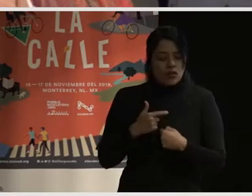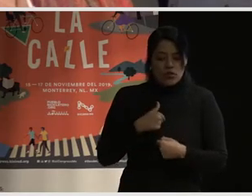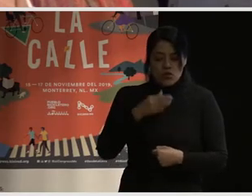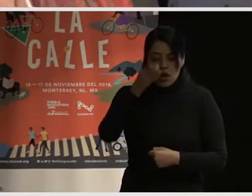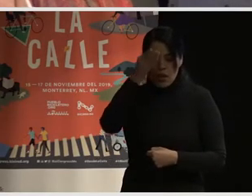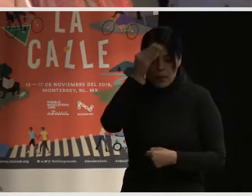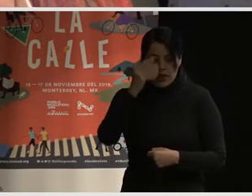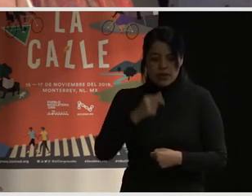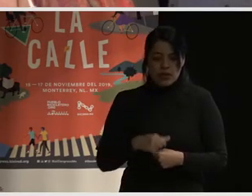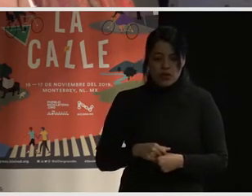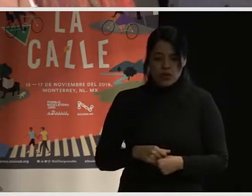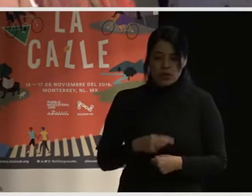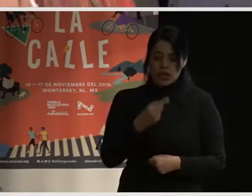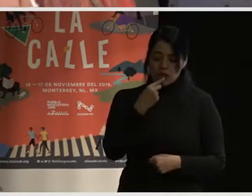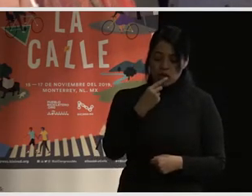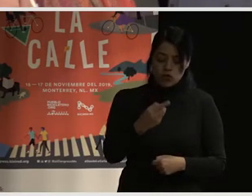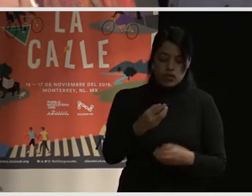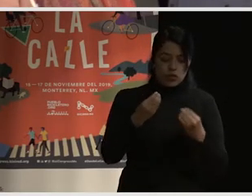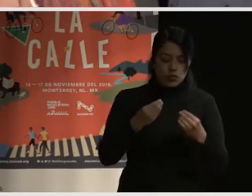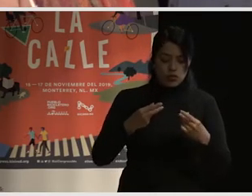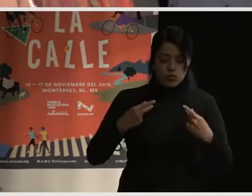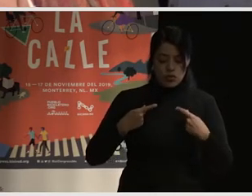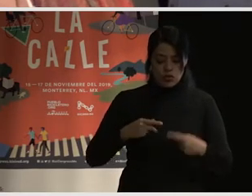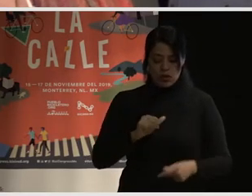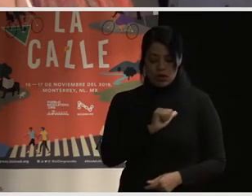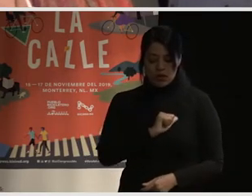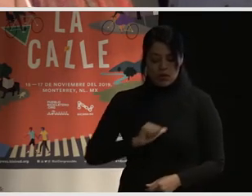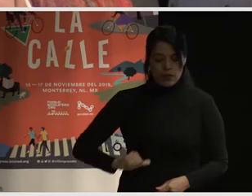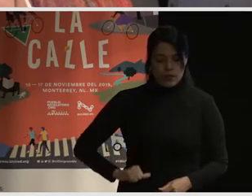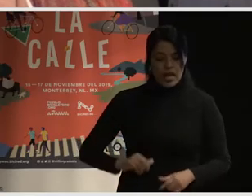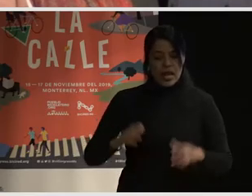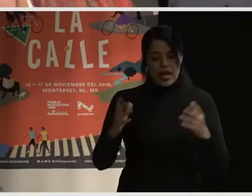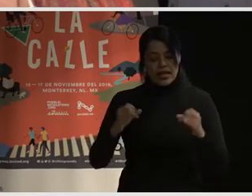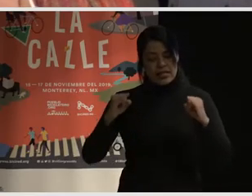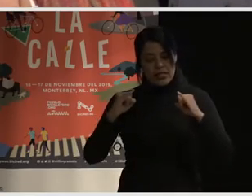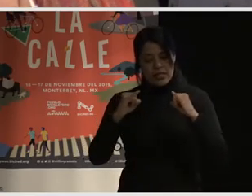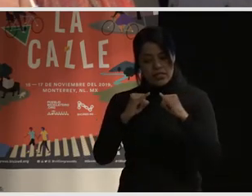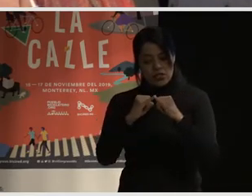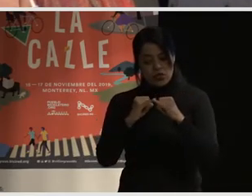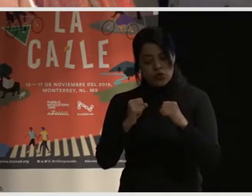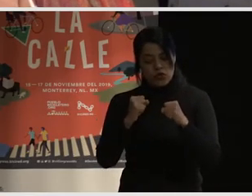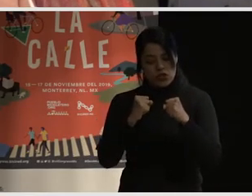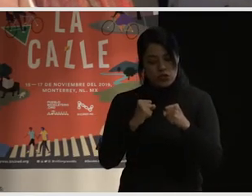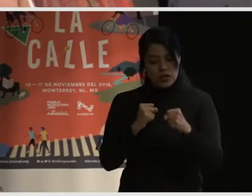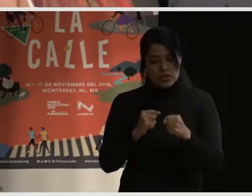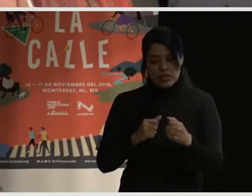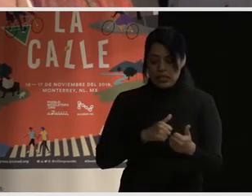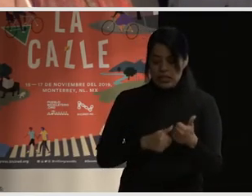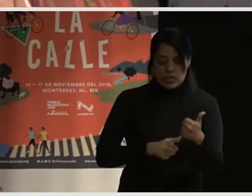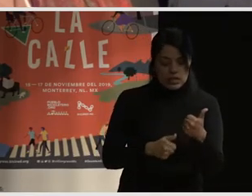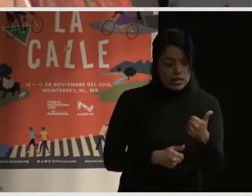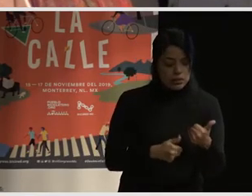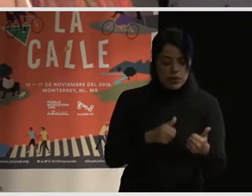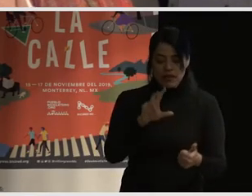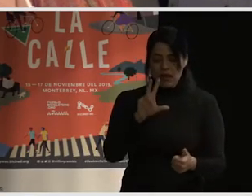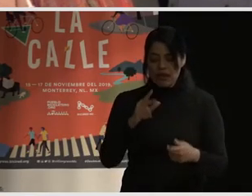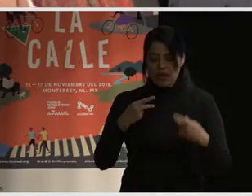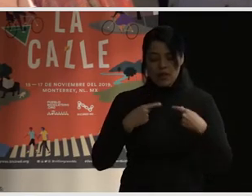que nos dice mucho el alcalde es hay que crear instituciones fuertes que no dependan de la persona que esté sentado y